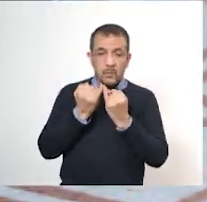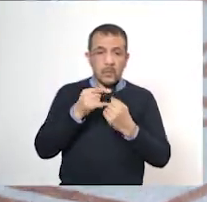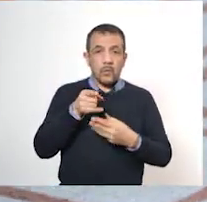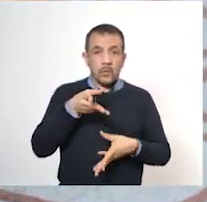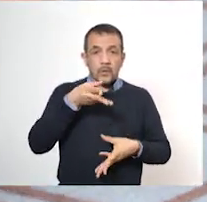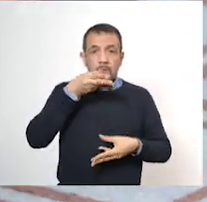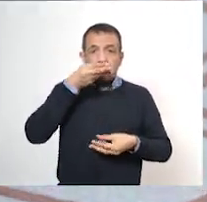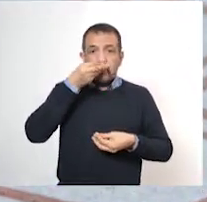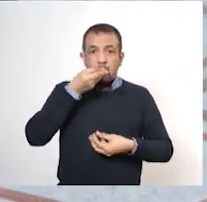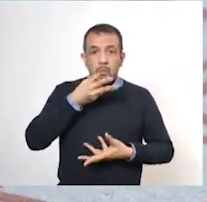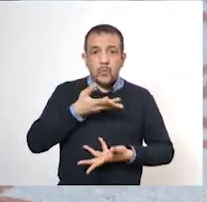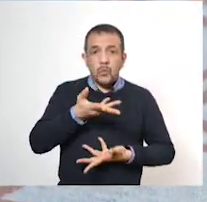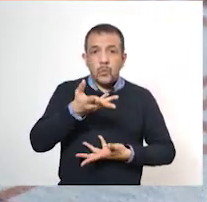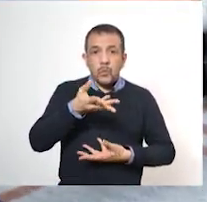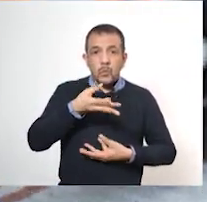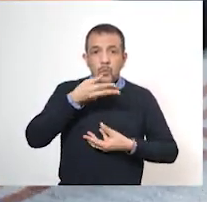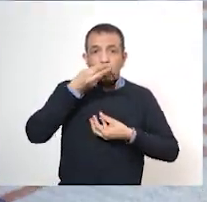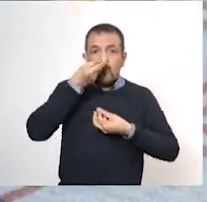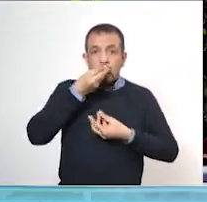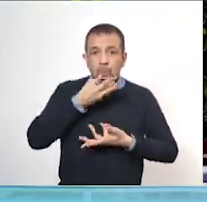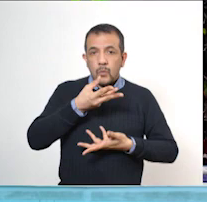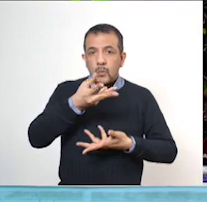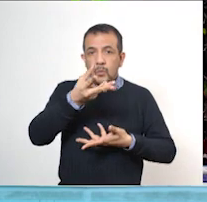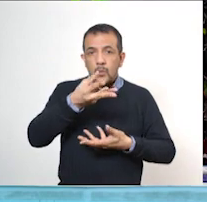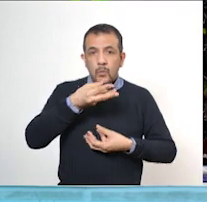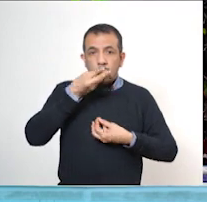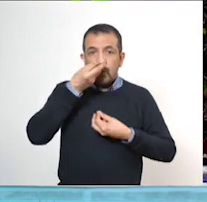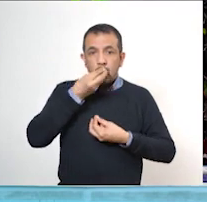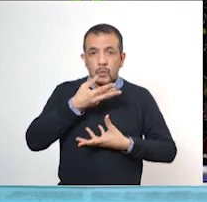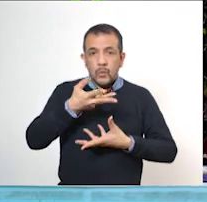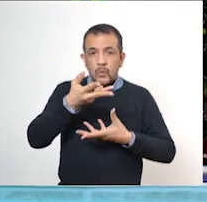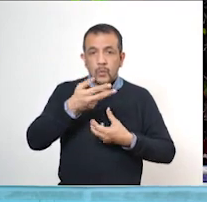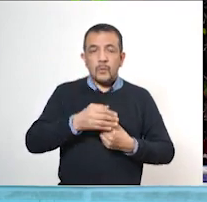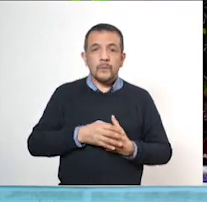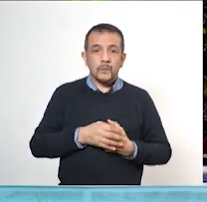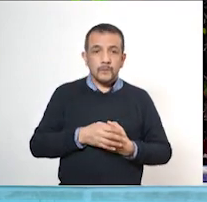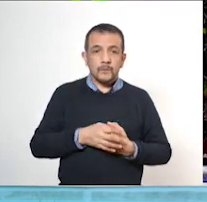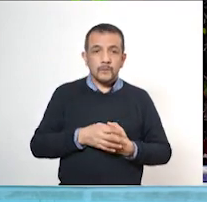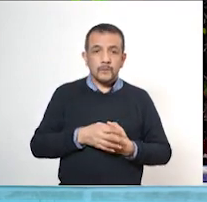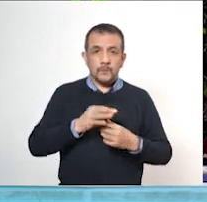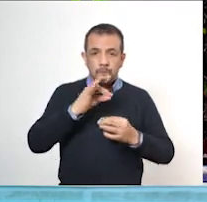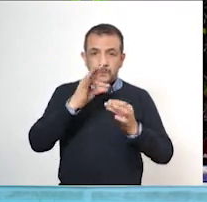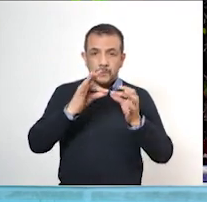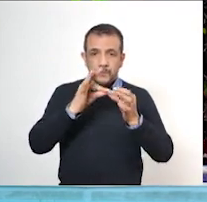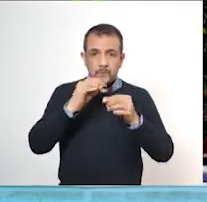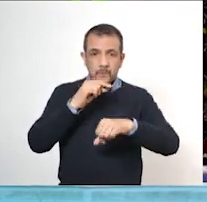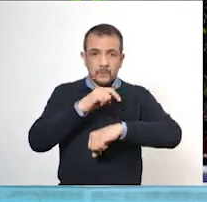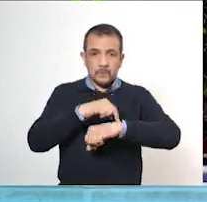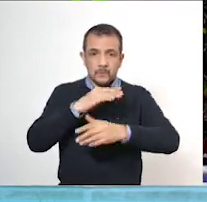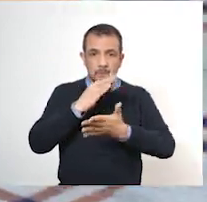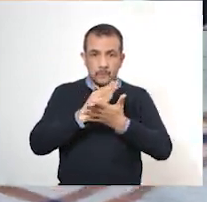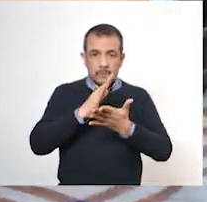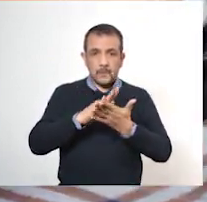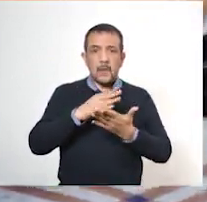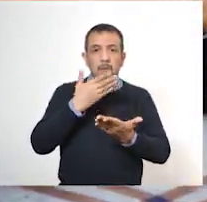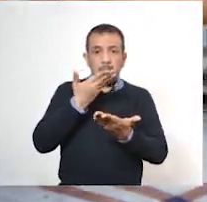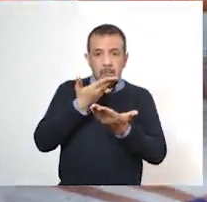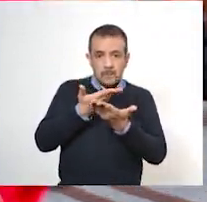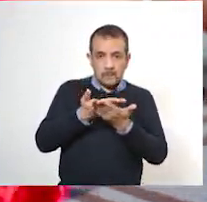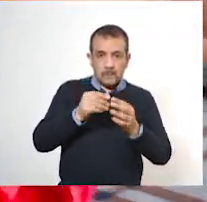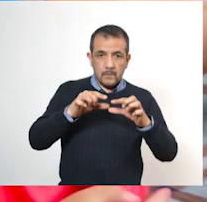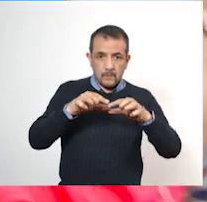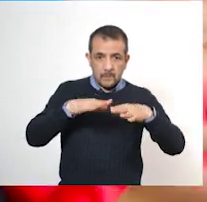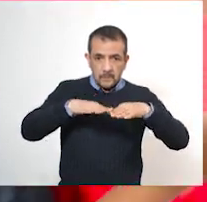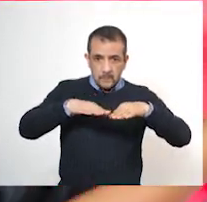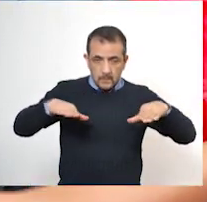exhalo. Inhalo, exhalo. Inhalo, exhalo. Y tiempo. Me recuesto y me